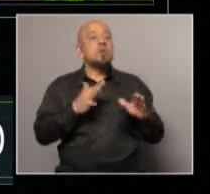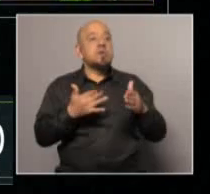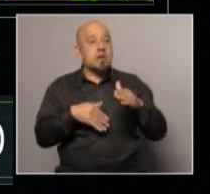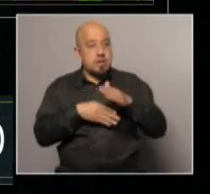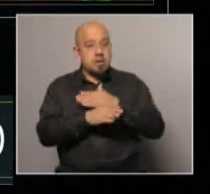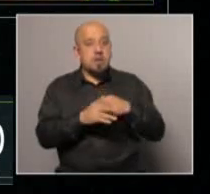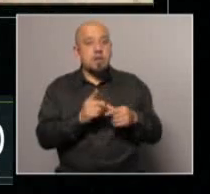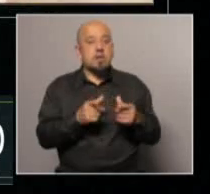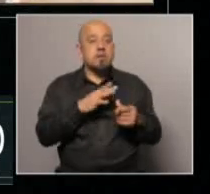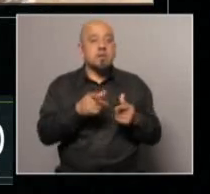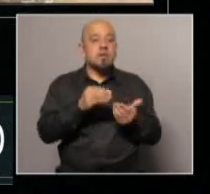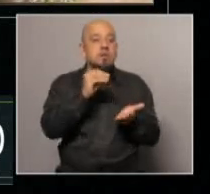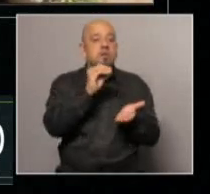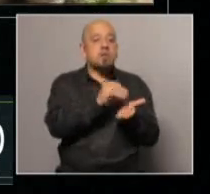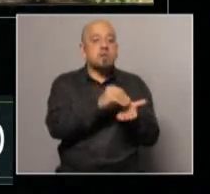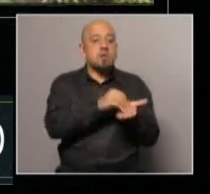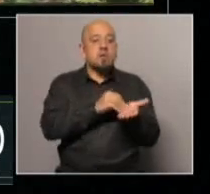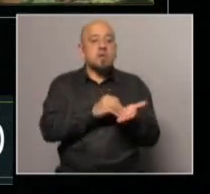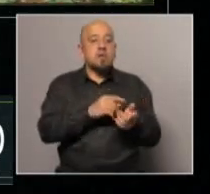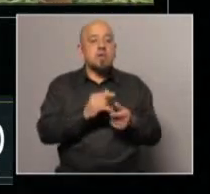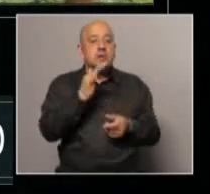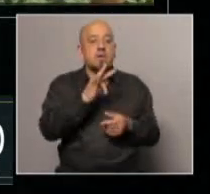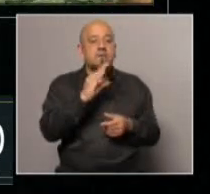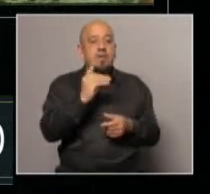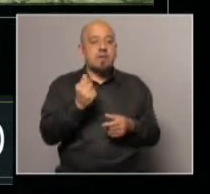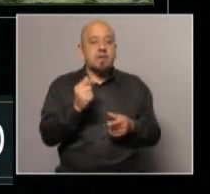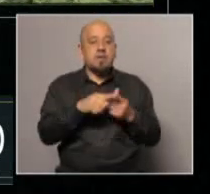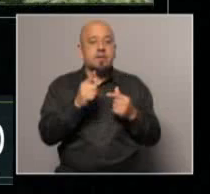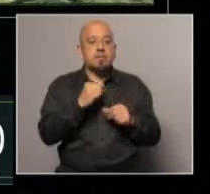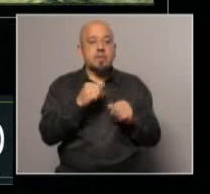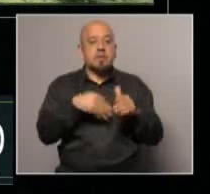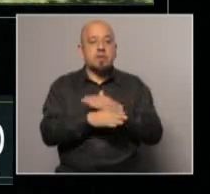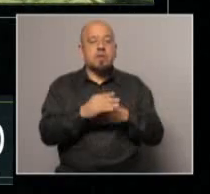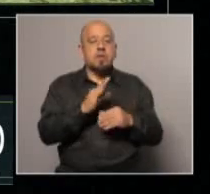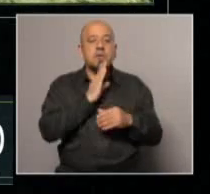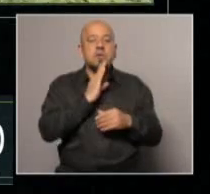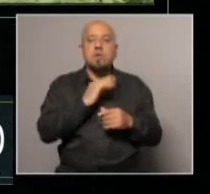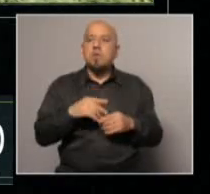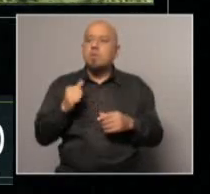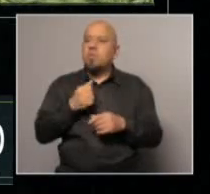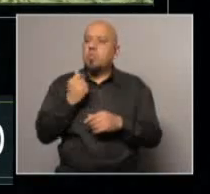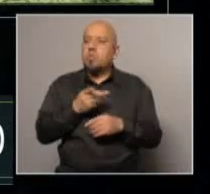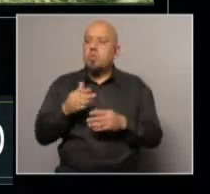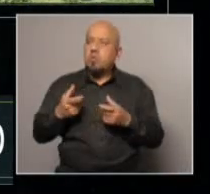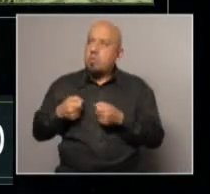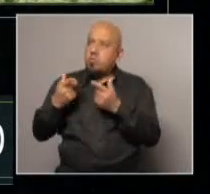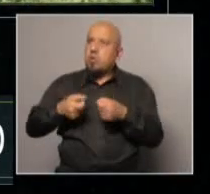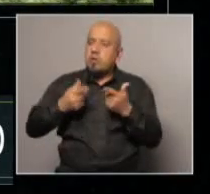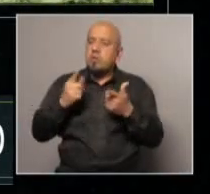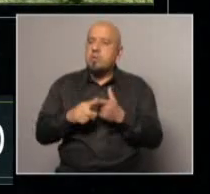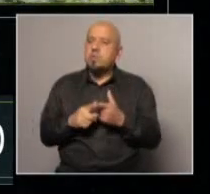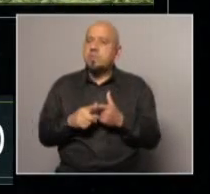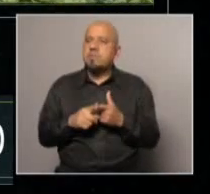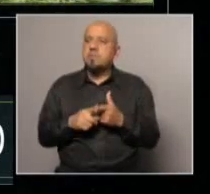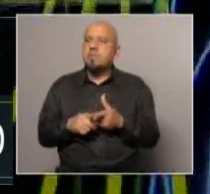después obviamente tendremos que estar registrando los productos en la FDA, ¿no? Para poder entrar a Estados Unidos. ¿Cuántos se exportaron hasta el momento en estos países que